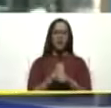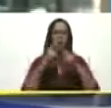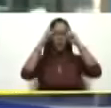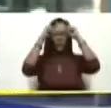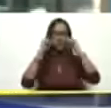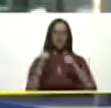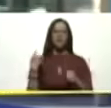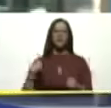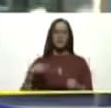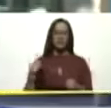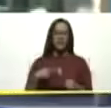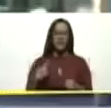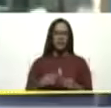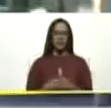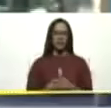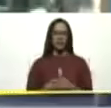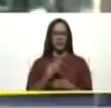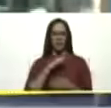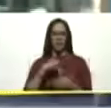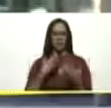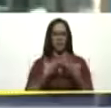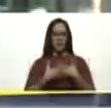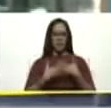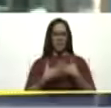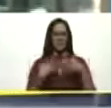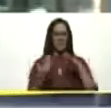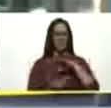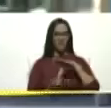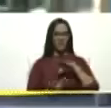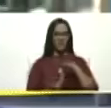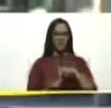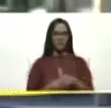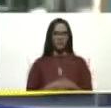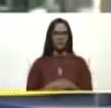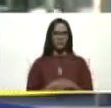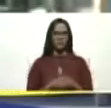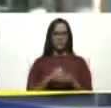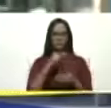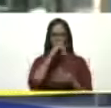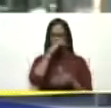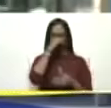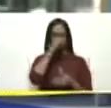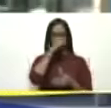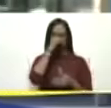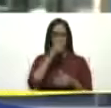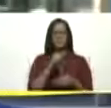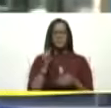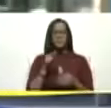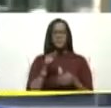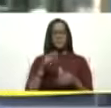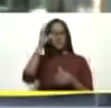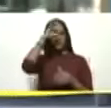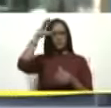profesionales tienen en nuestras empresas básicas, porque es esa capacidad la que ha